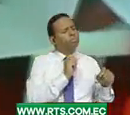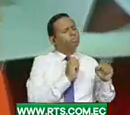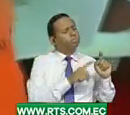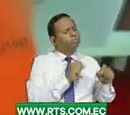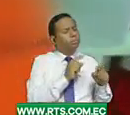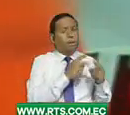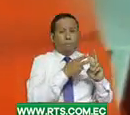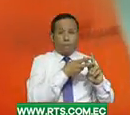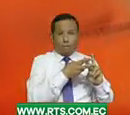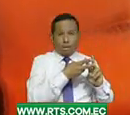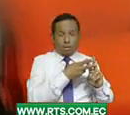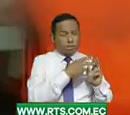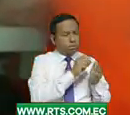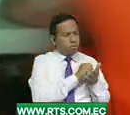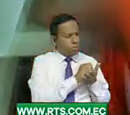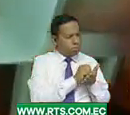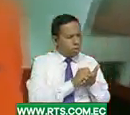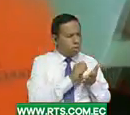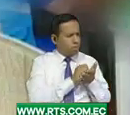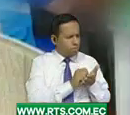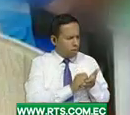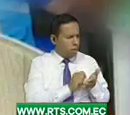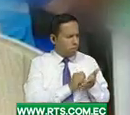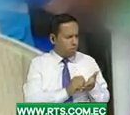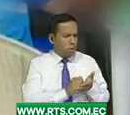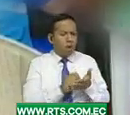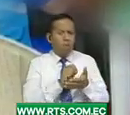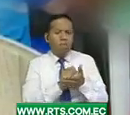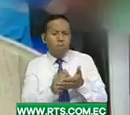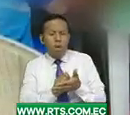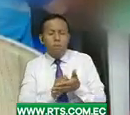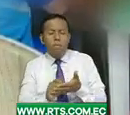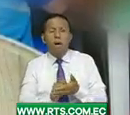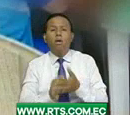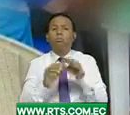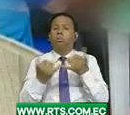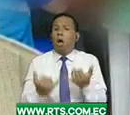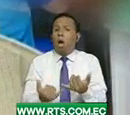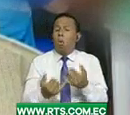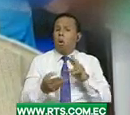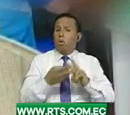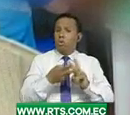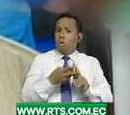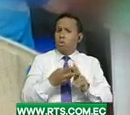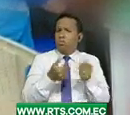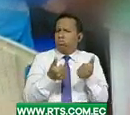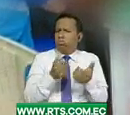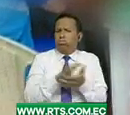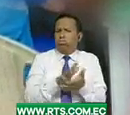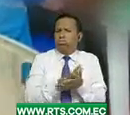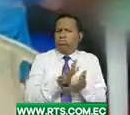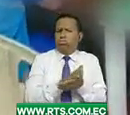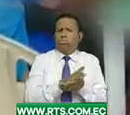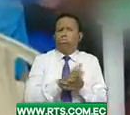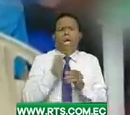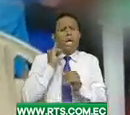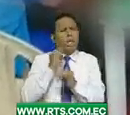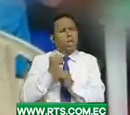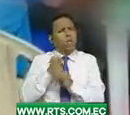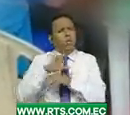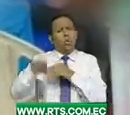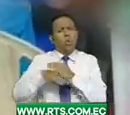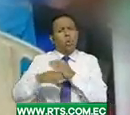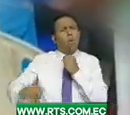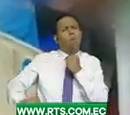censos penitenciarios del país. Bueno, el censo se está llevando sin novedad, con colaboración excelente de todas las instituciones que nos apoyan, como